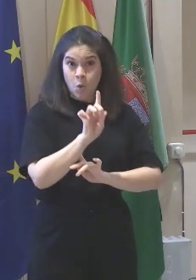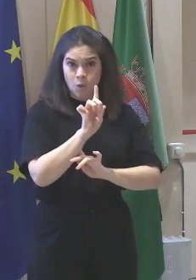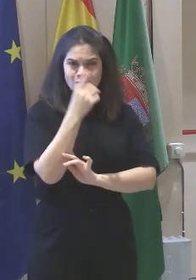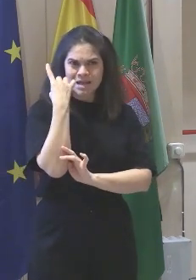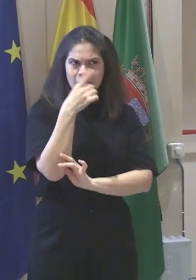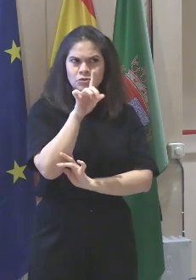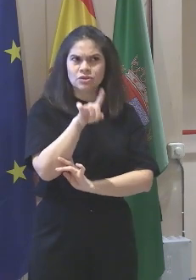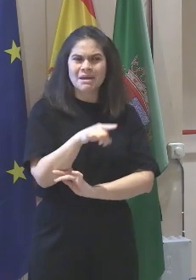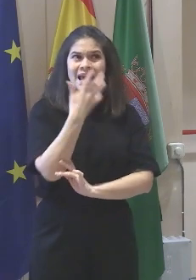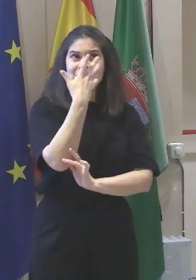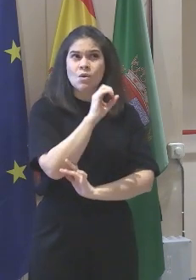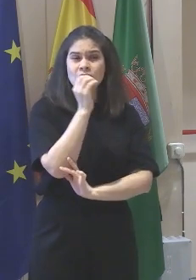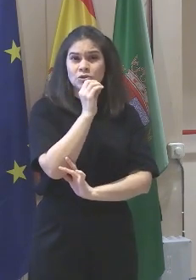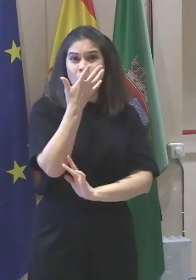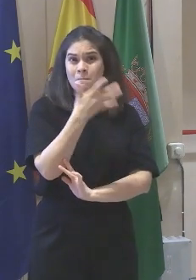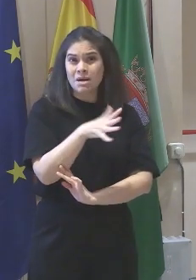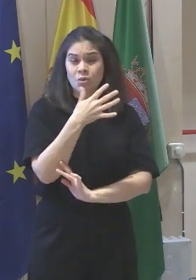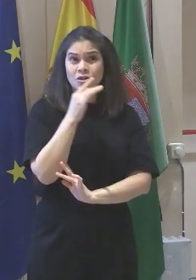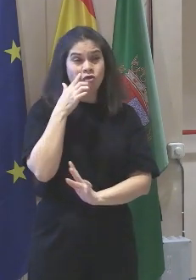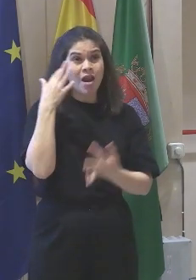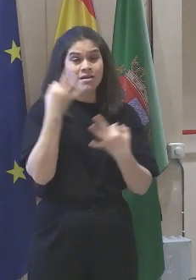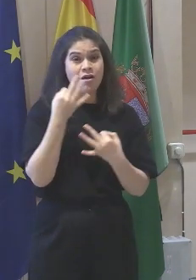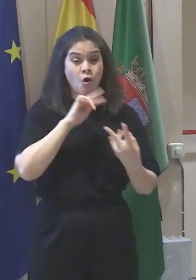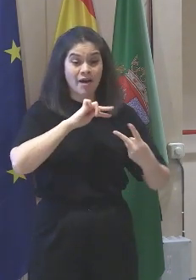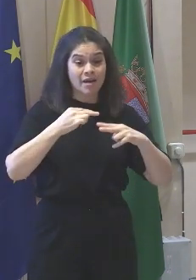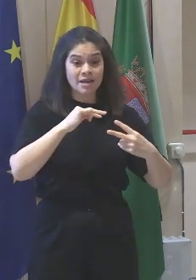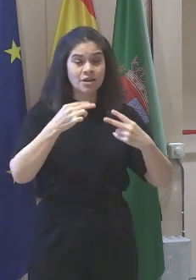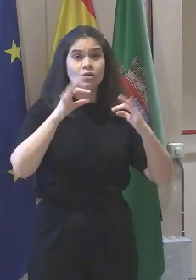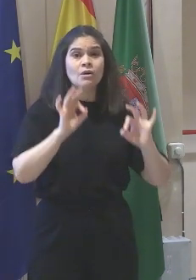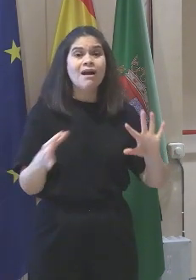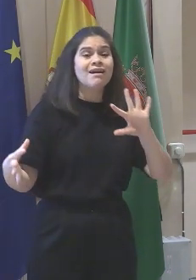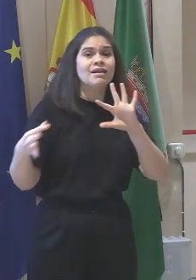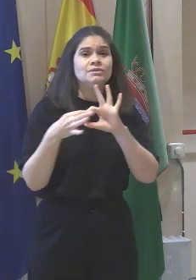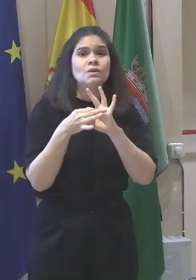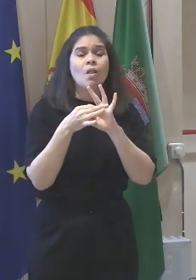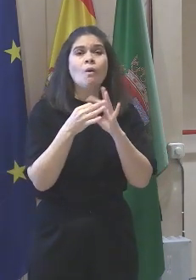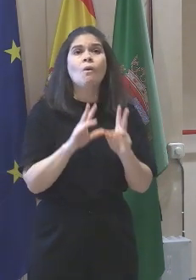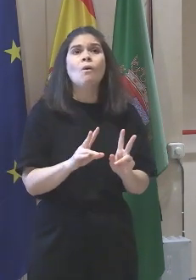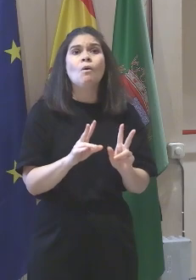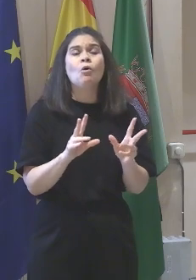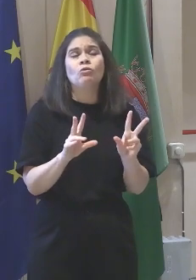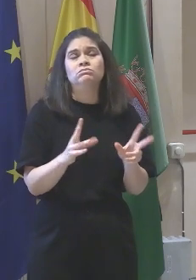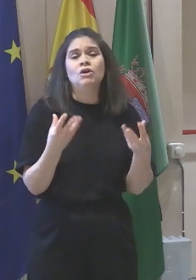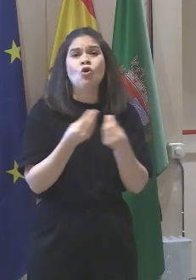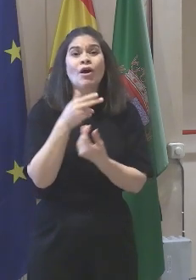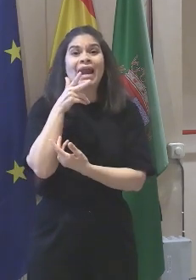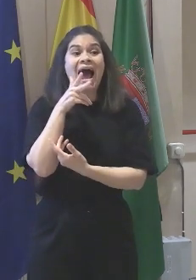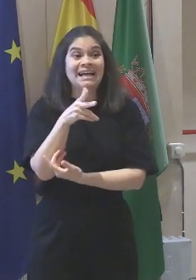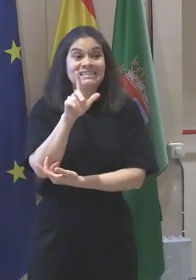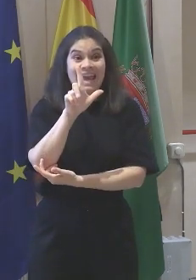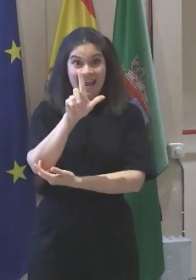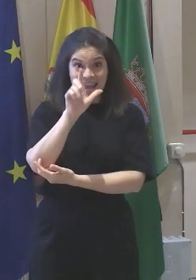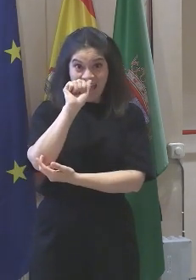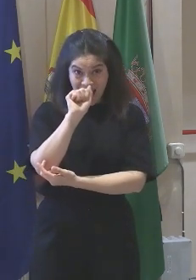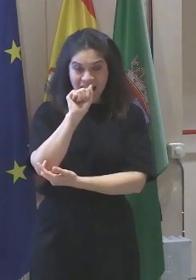se estima que el 50% del riesgo genético se relaciona con el HLA. El HLA son